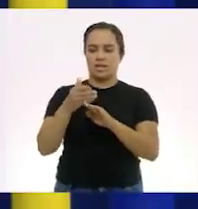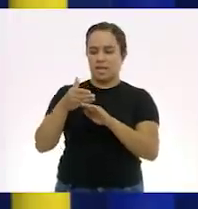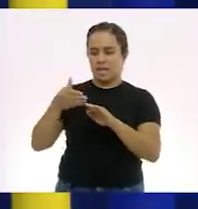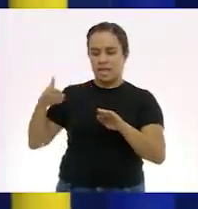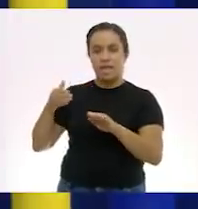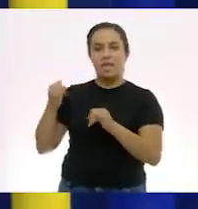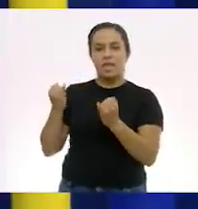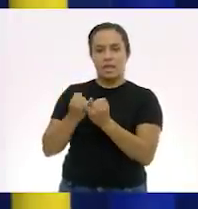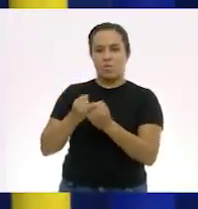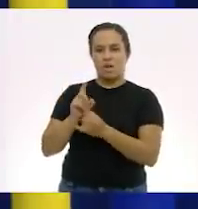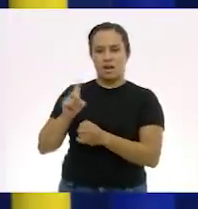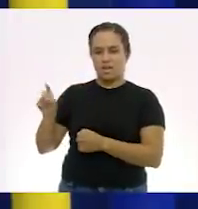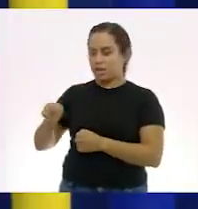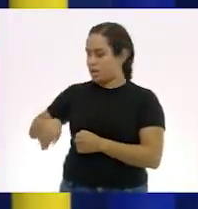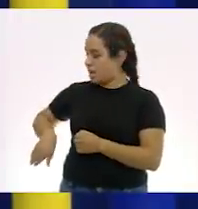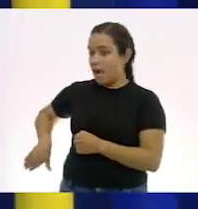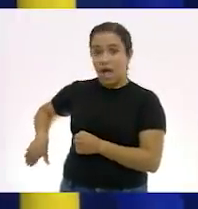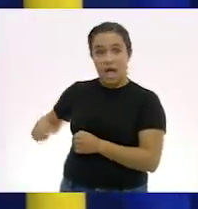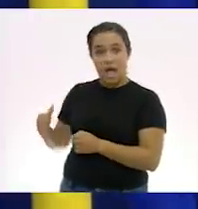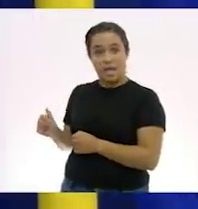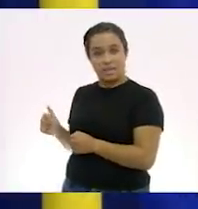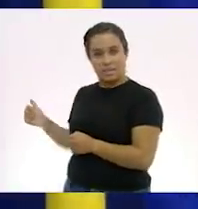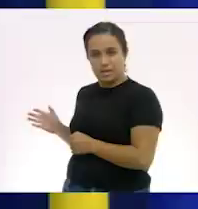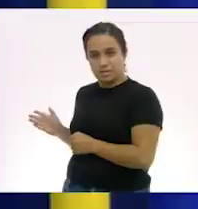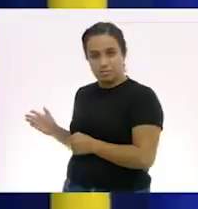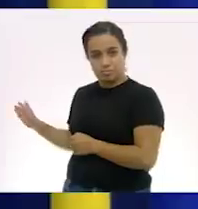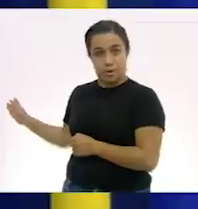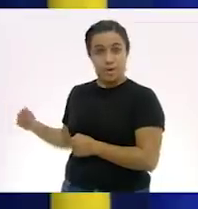Derecha. Derecha. Cuarta dirección. Hacia la...